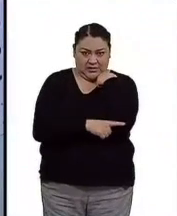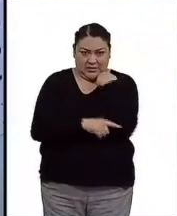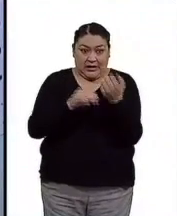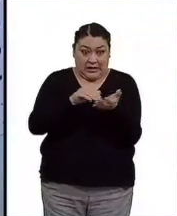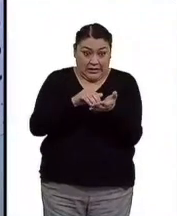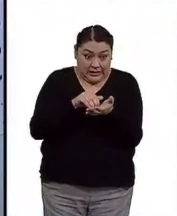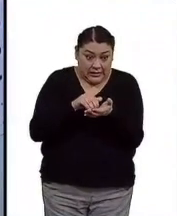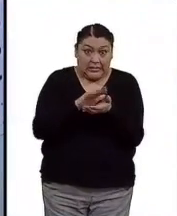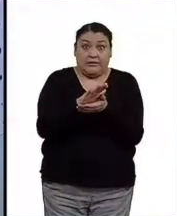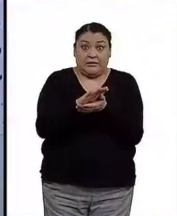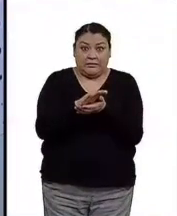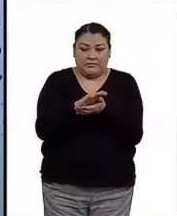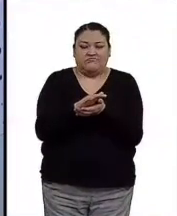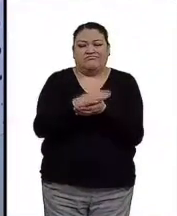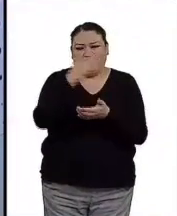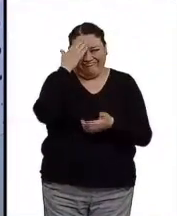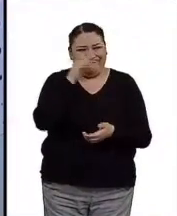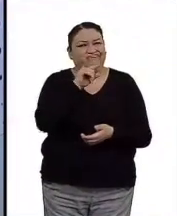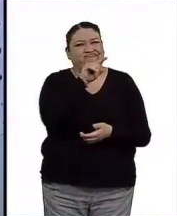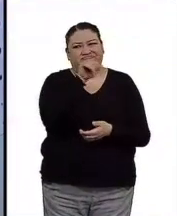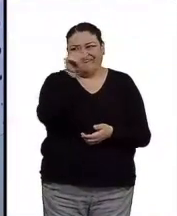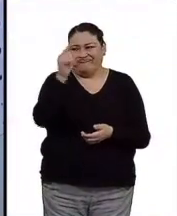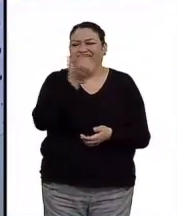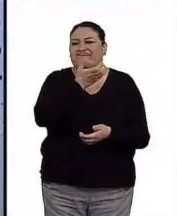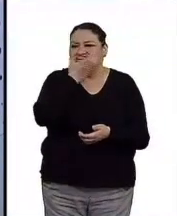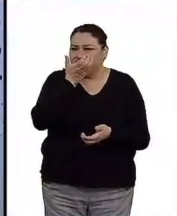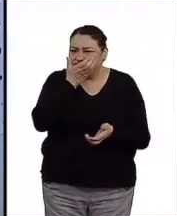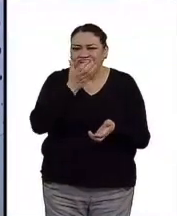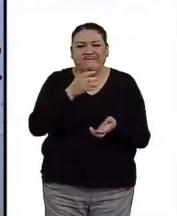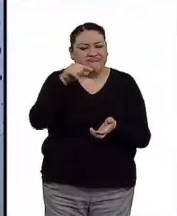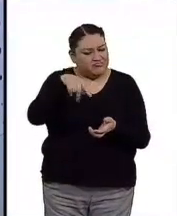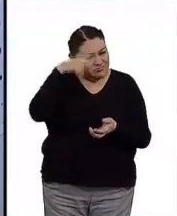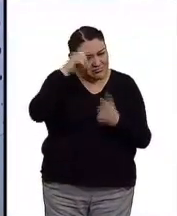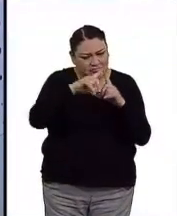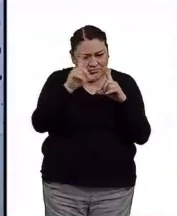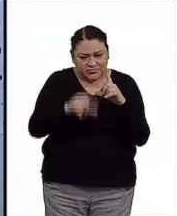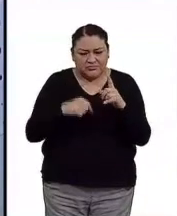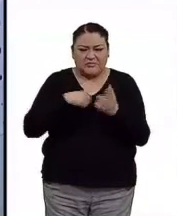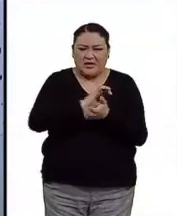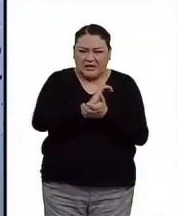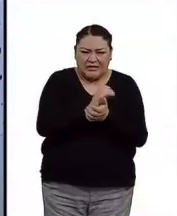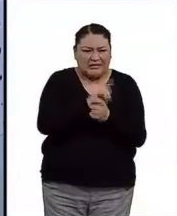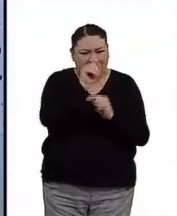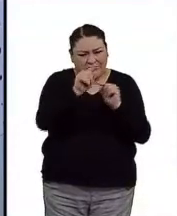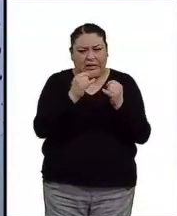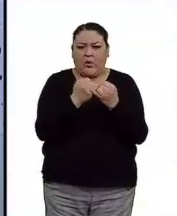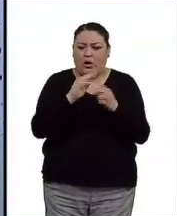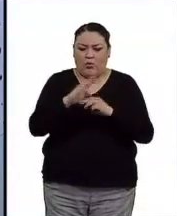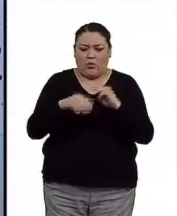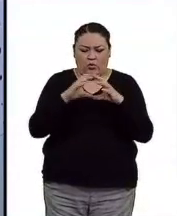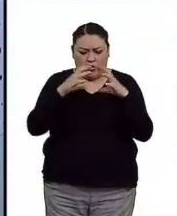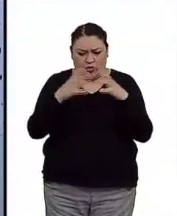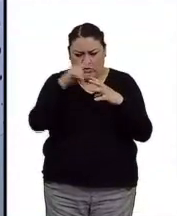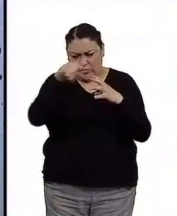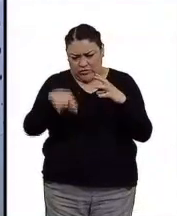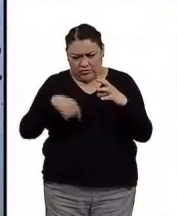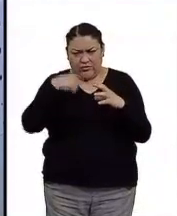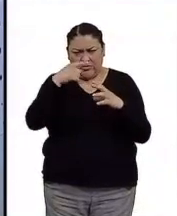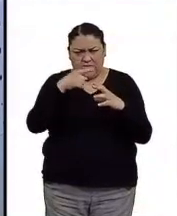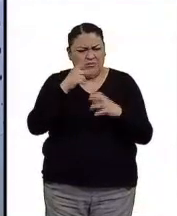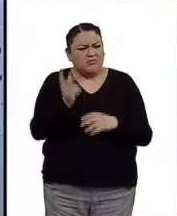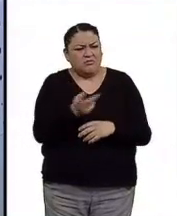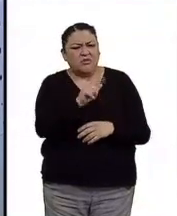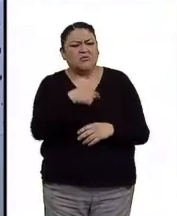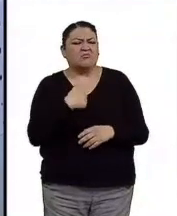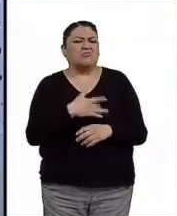de las prácticas discriminatorias más recurrentes que pasan en nuestro país y también alrededor del mundo. Entonces, ¿tú tienes alguna idea, Abigail, de